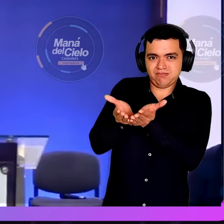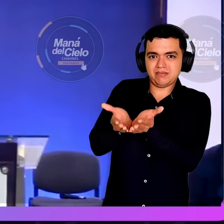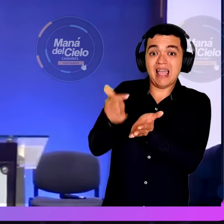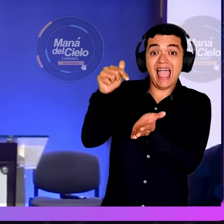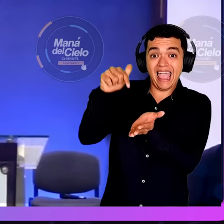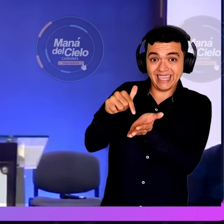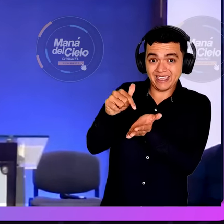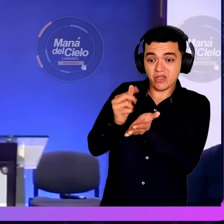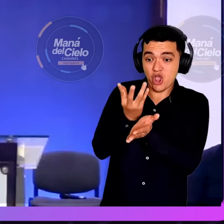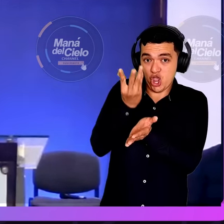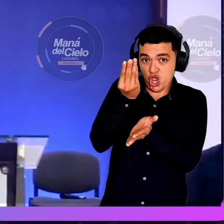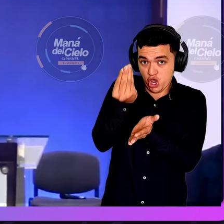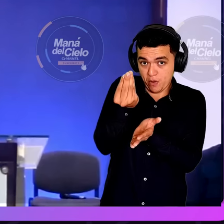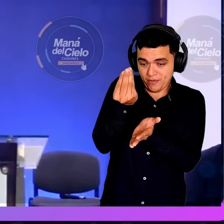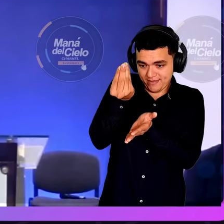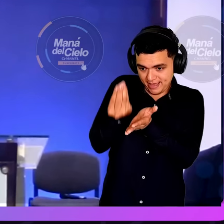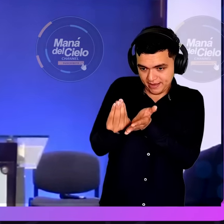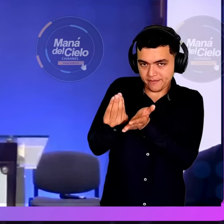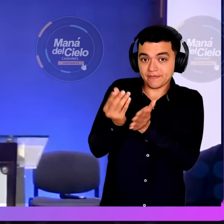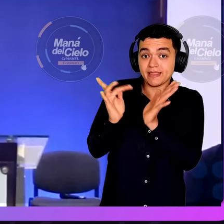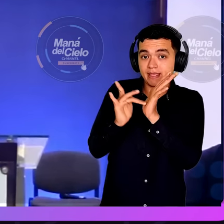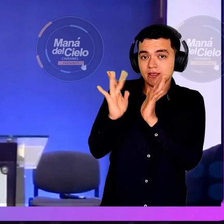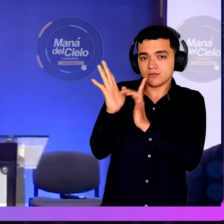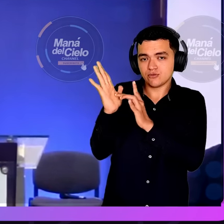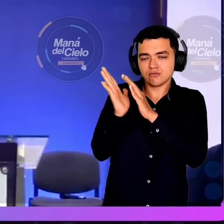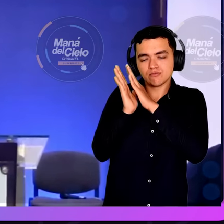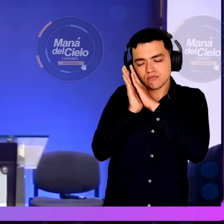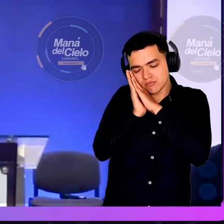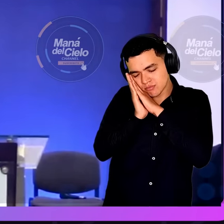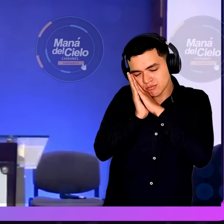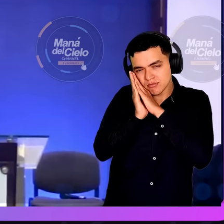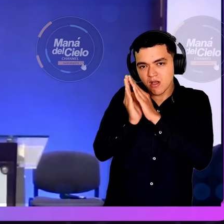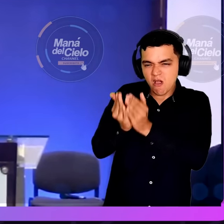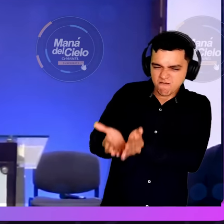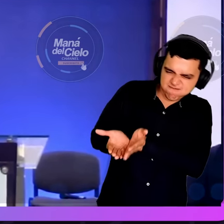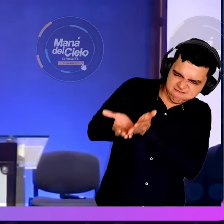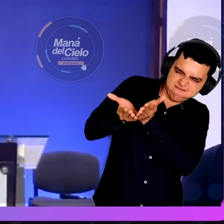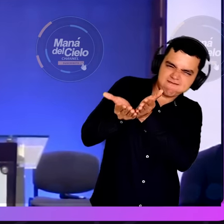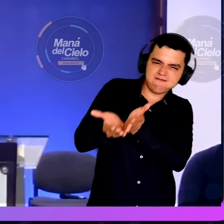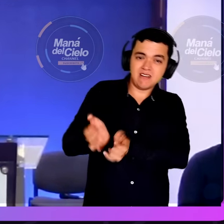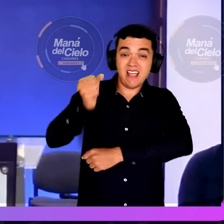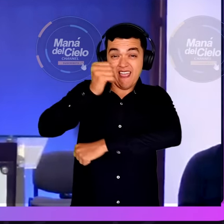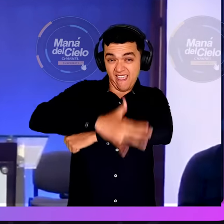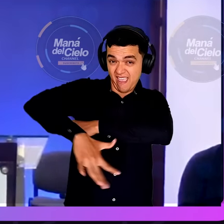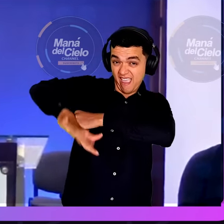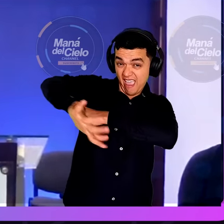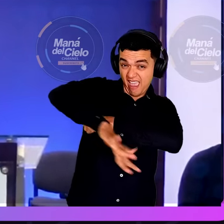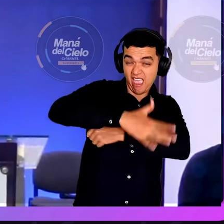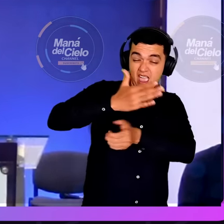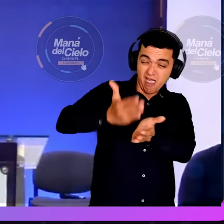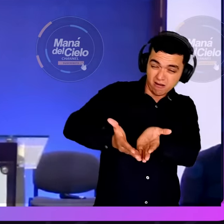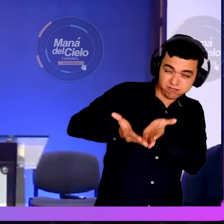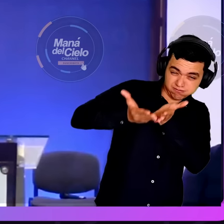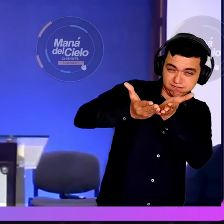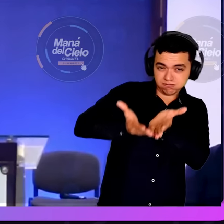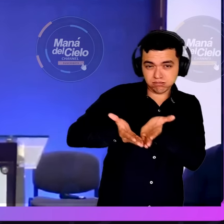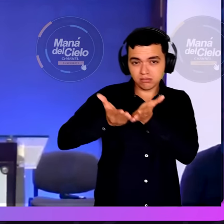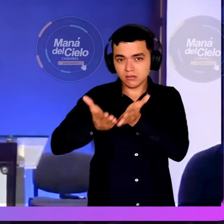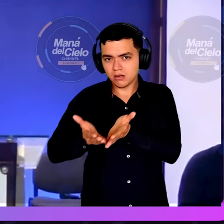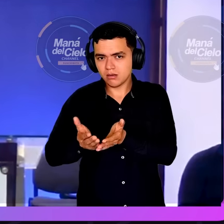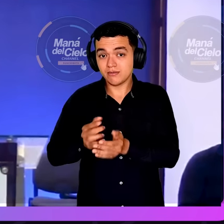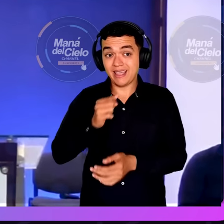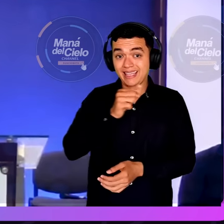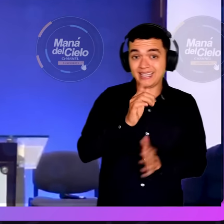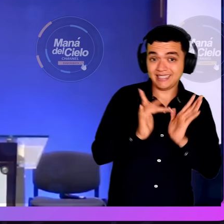tuvo fe, usted no creyó que la embarcación iba a ser guardada. Y siendo usted uno que viene tras de mí, un seguidor mío y